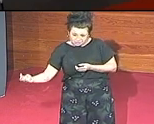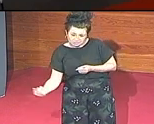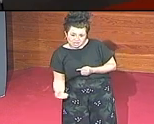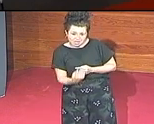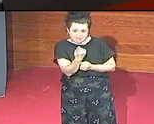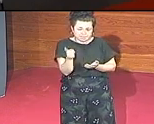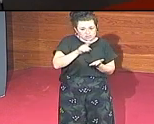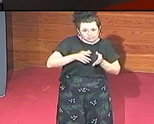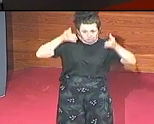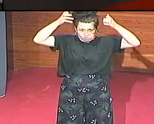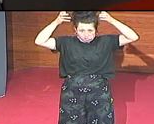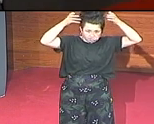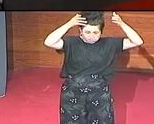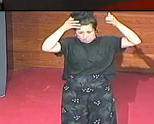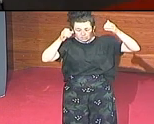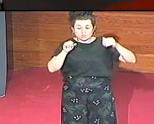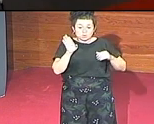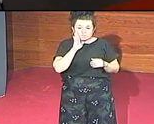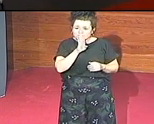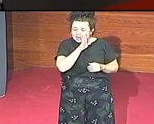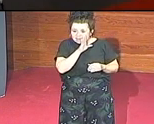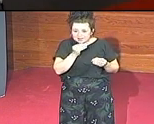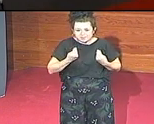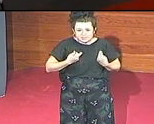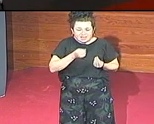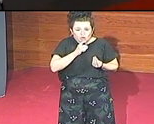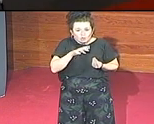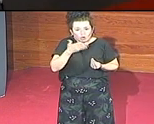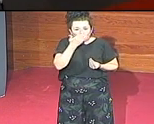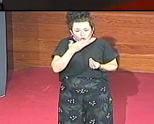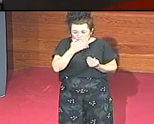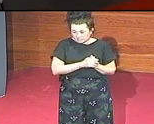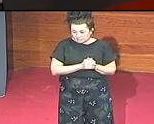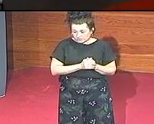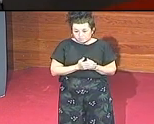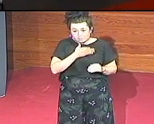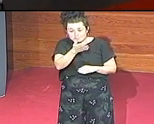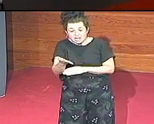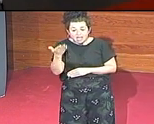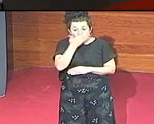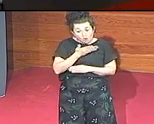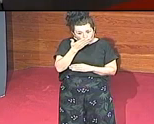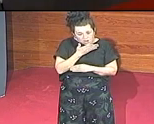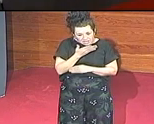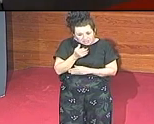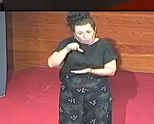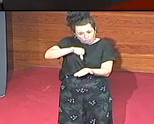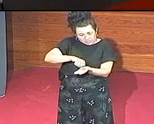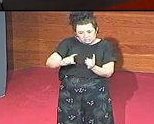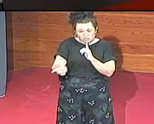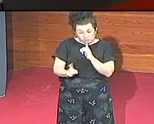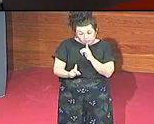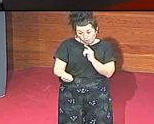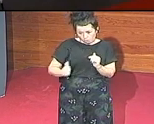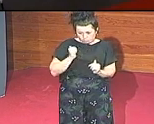como era en la vida de mi madre en el colegio no quedan colegios del centro de bilbao porque tenían la oportunidad de ir y tenía que bajar